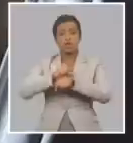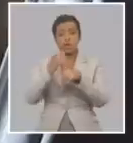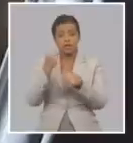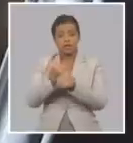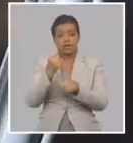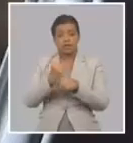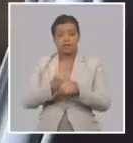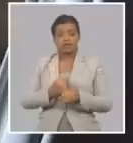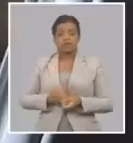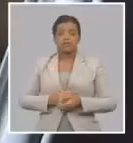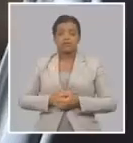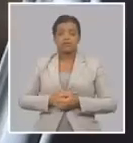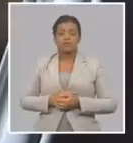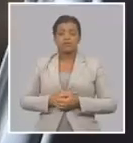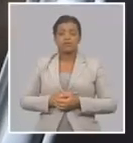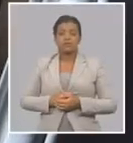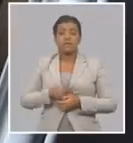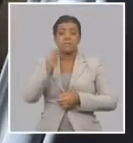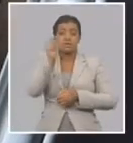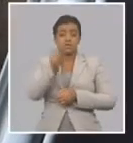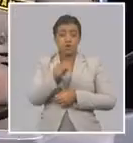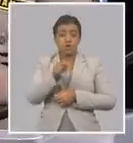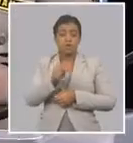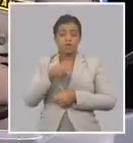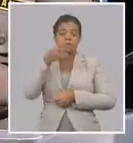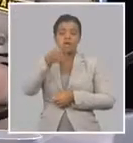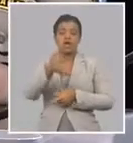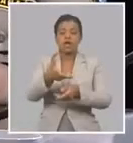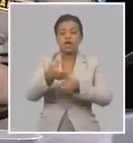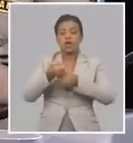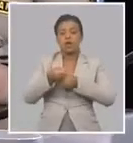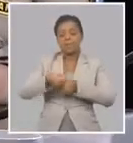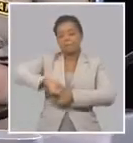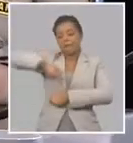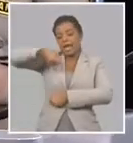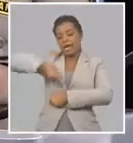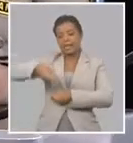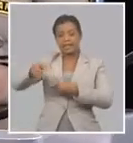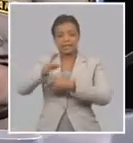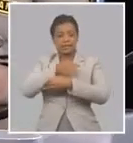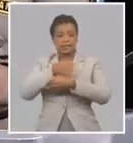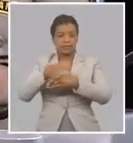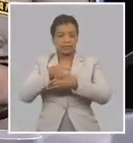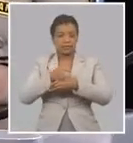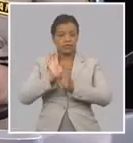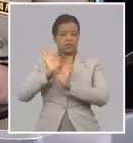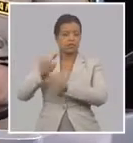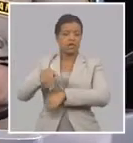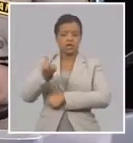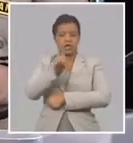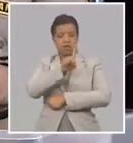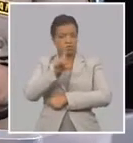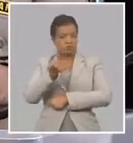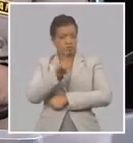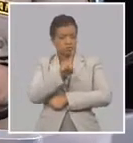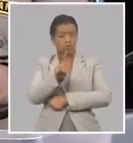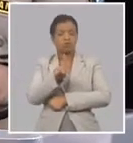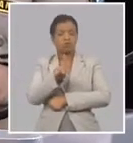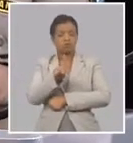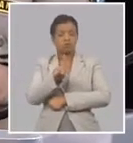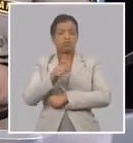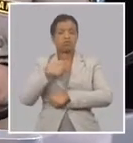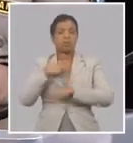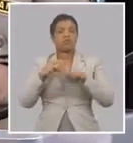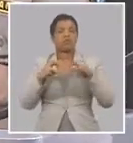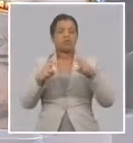persona que se le vencieron límites exactamente declarar el abandono de ninguna de esas casas a las personas vuelvo a reiterar